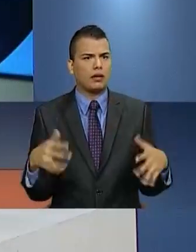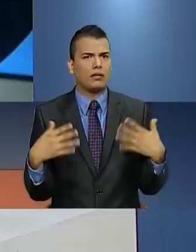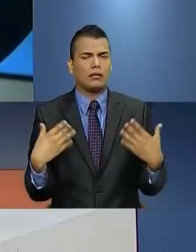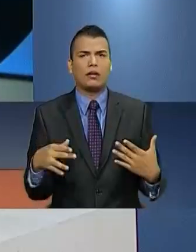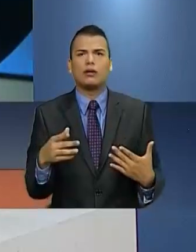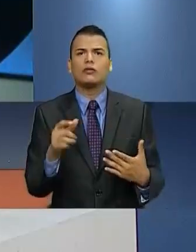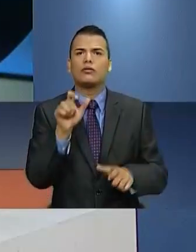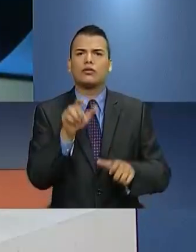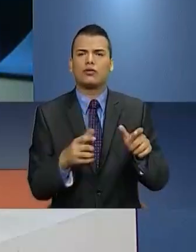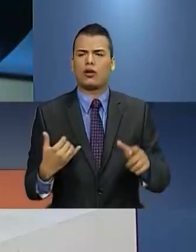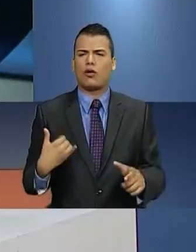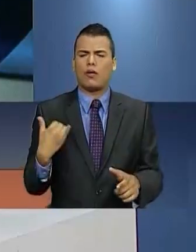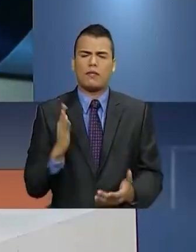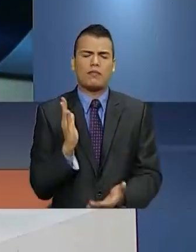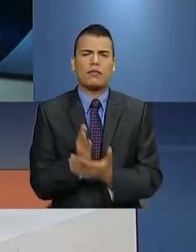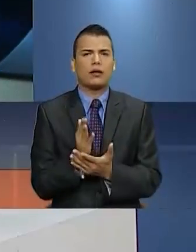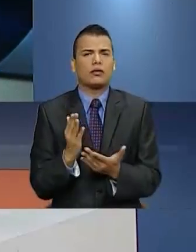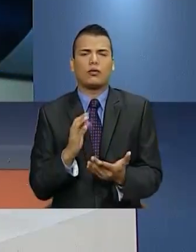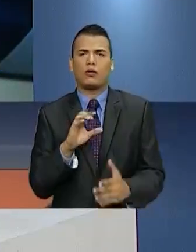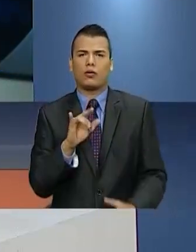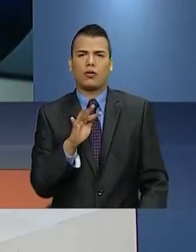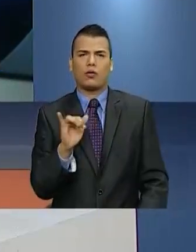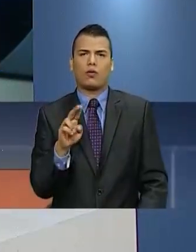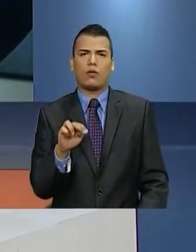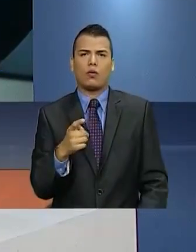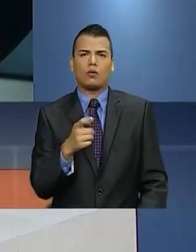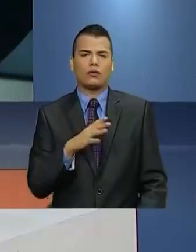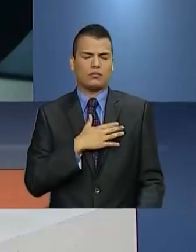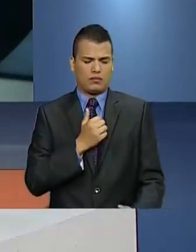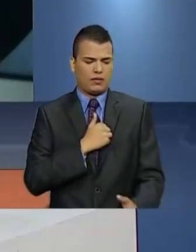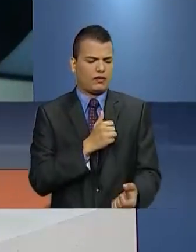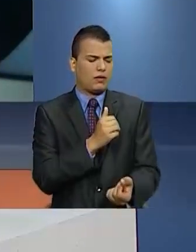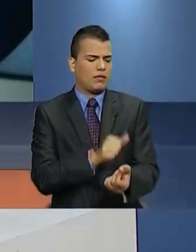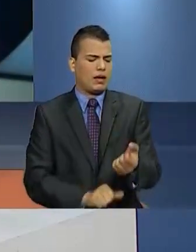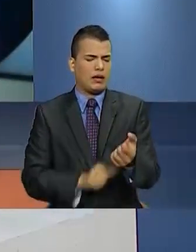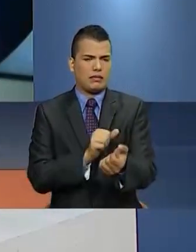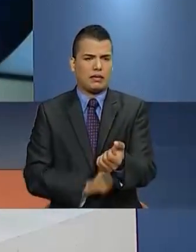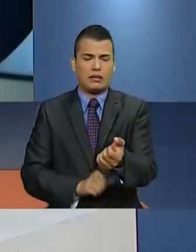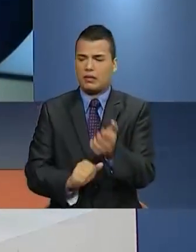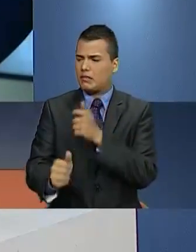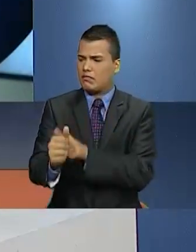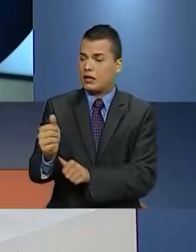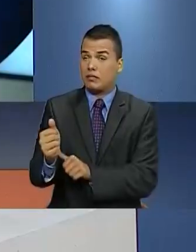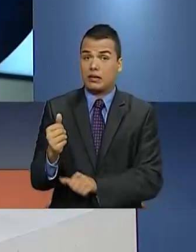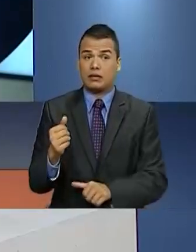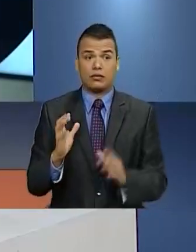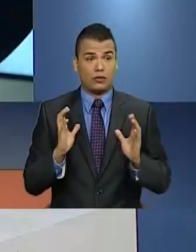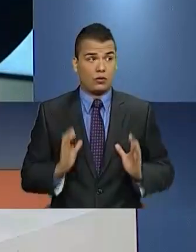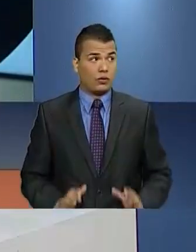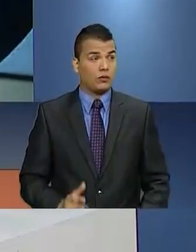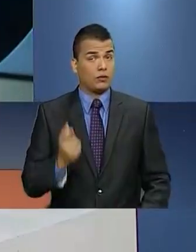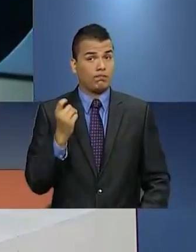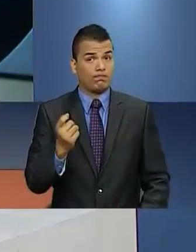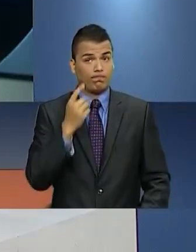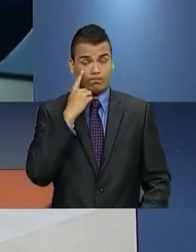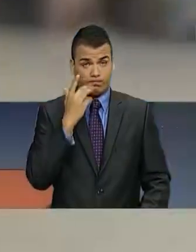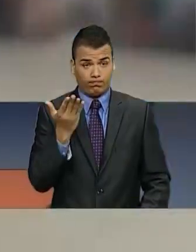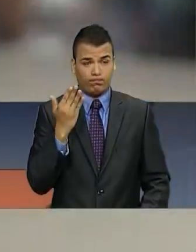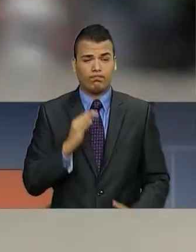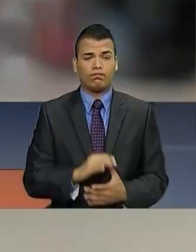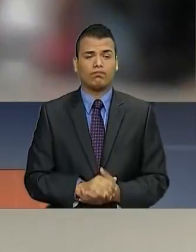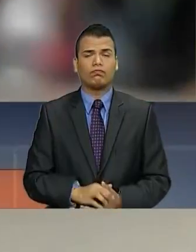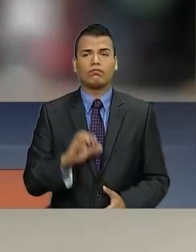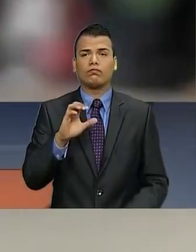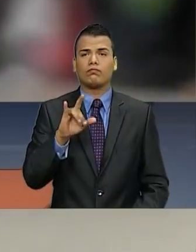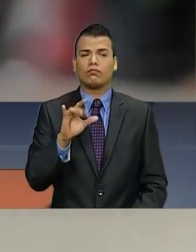es una práctica en la que los jóvenes se autopractican heridas y ponen en riesgo sus integridades. El